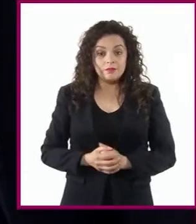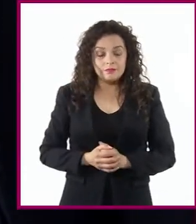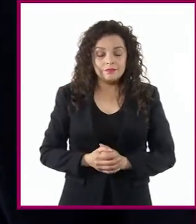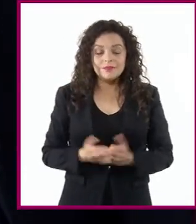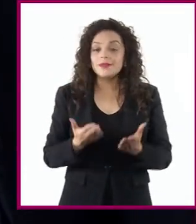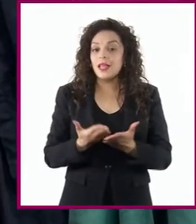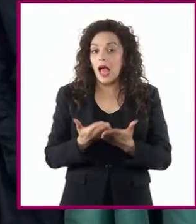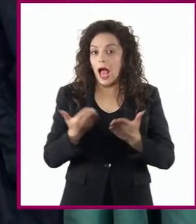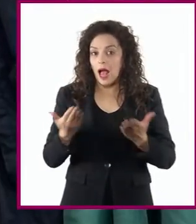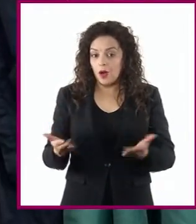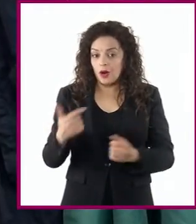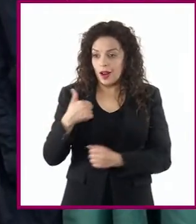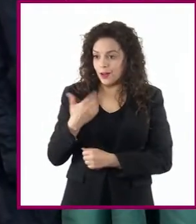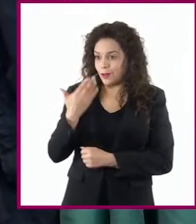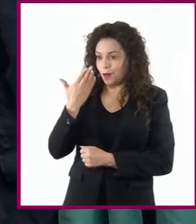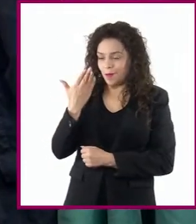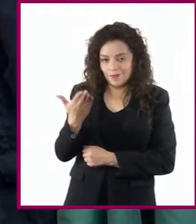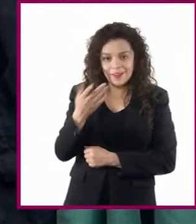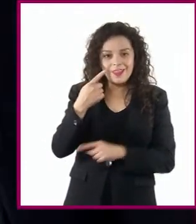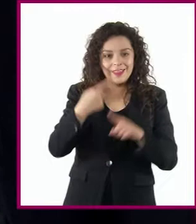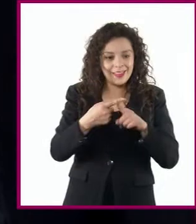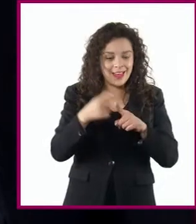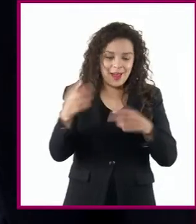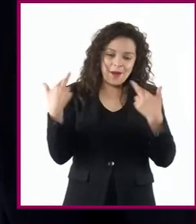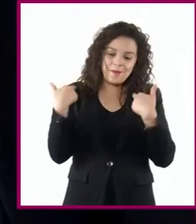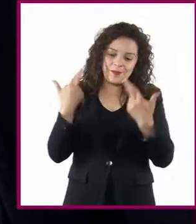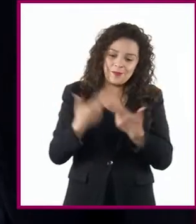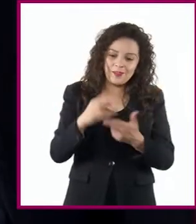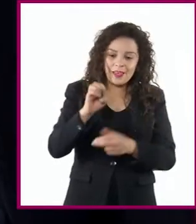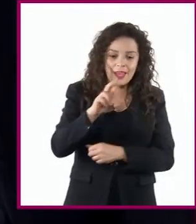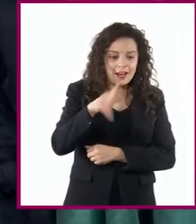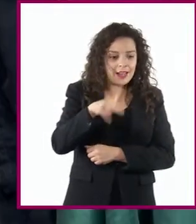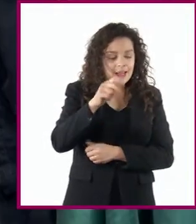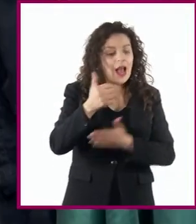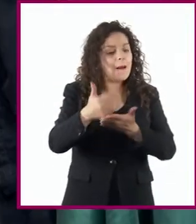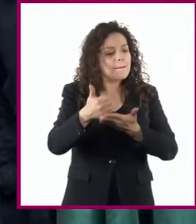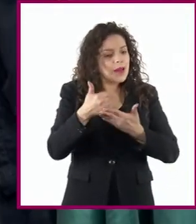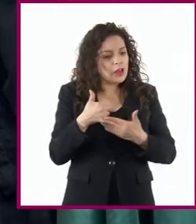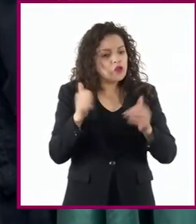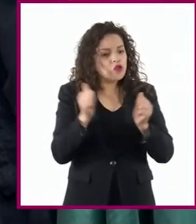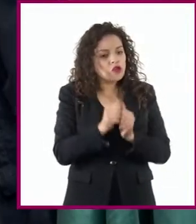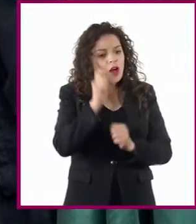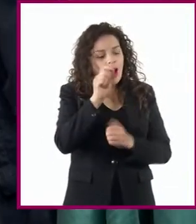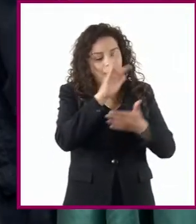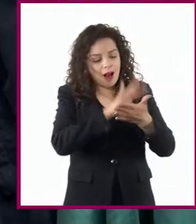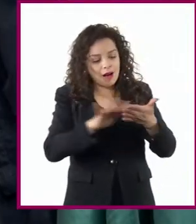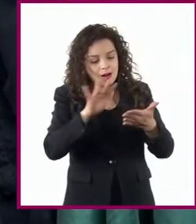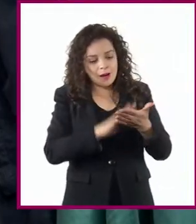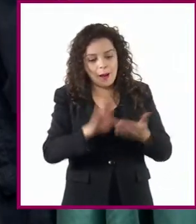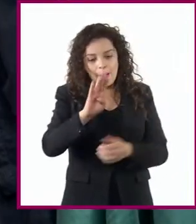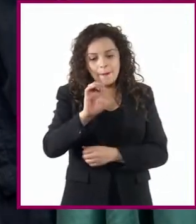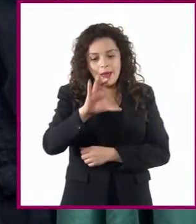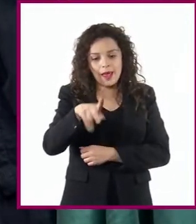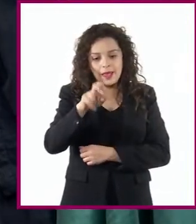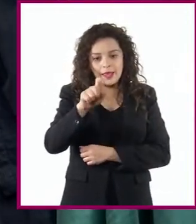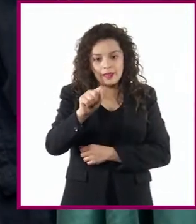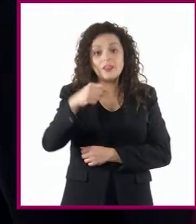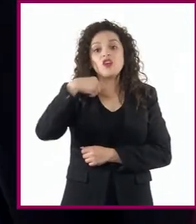Ahora le pediré a la profesora Erika que me apoye con la lectura de Beckett y yo leeré al